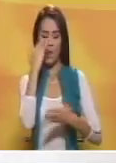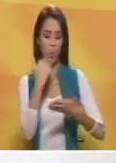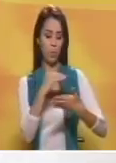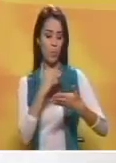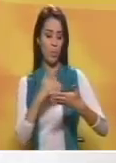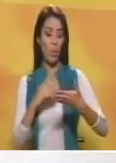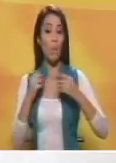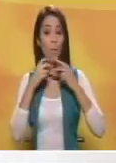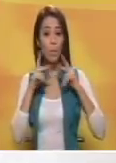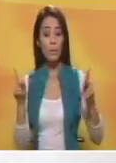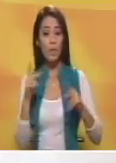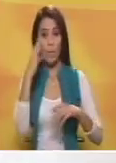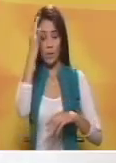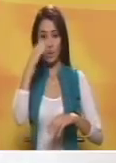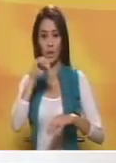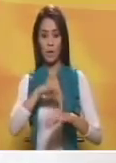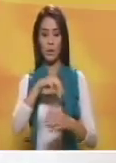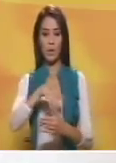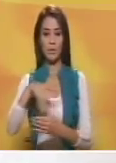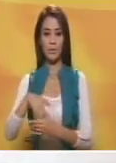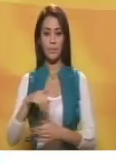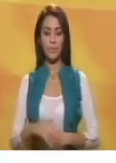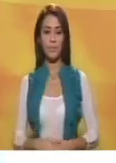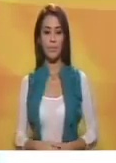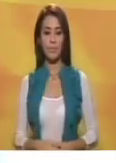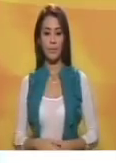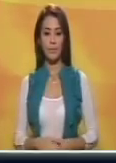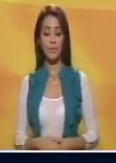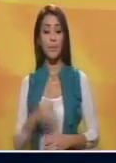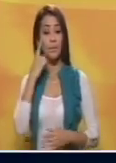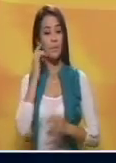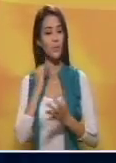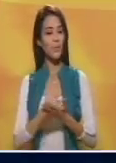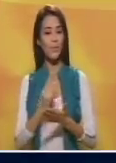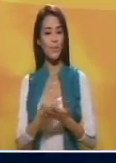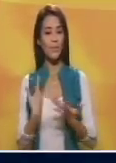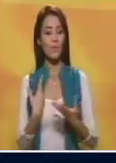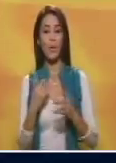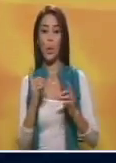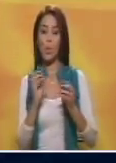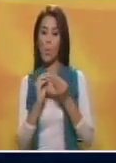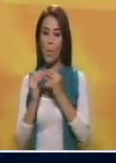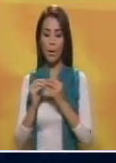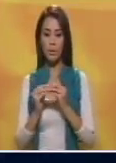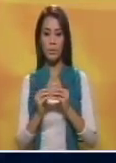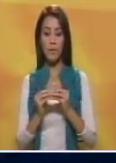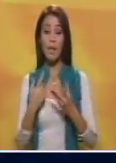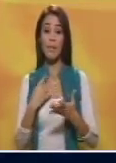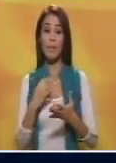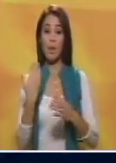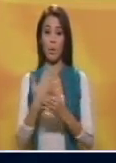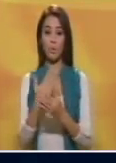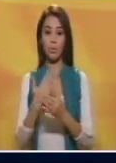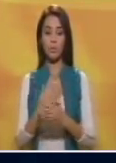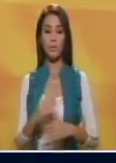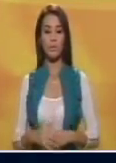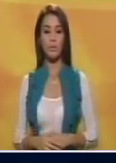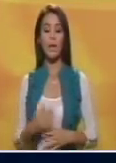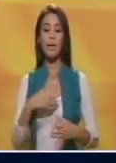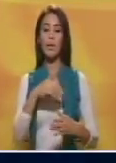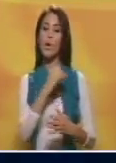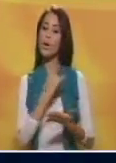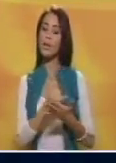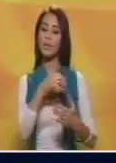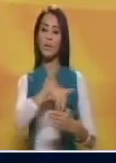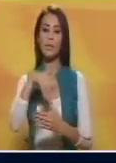calendario publicado por el Consejo Nacional Electoral. Esta verificación prevé la revisión exhaustiva de los archivos que componen el registro